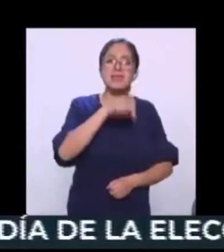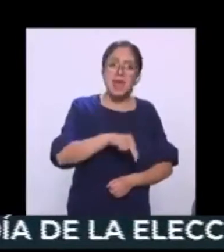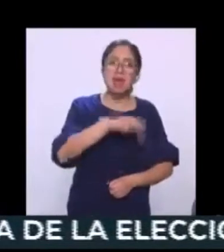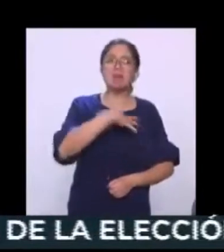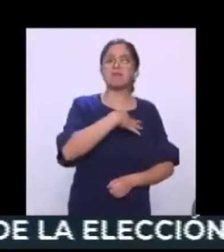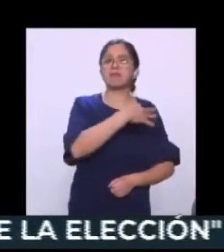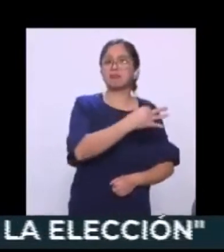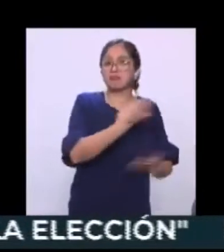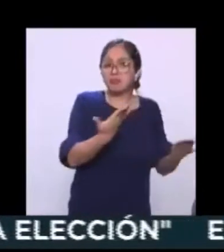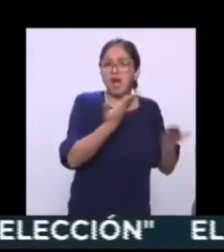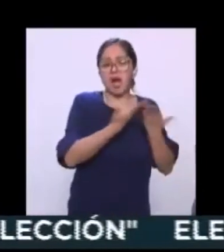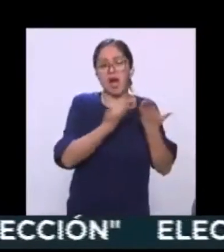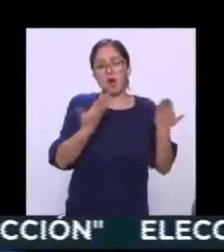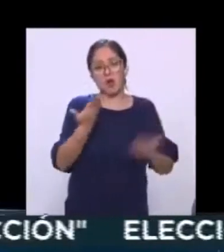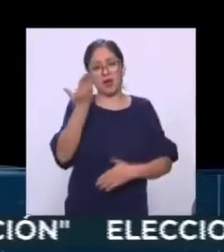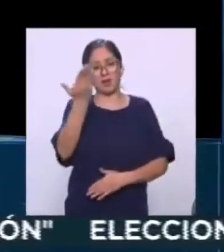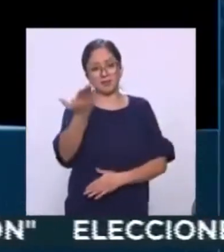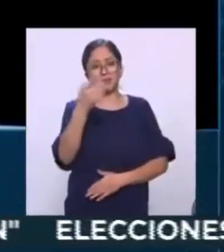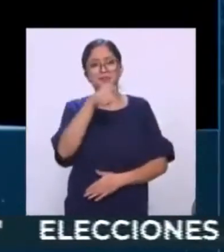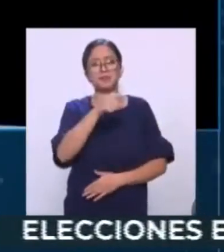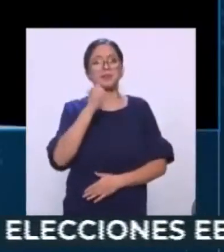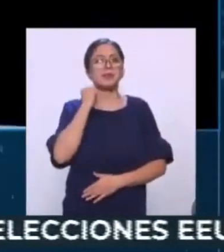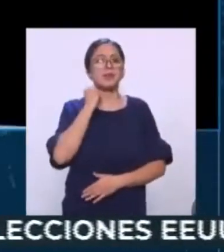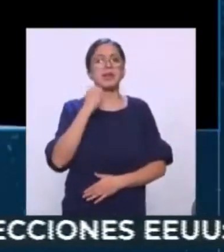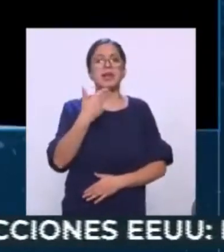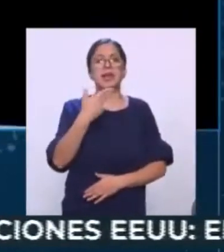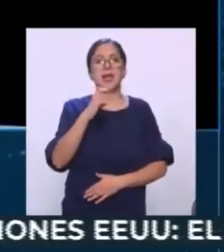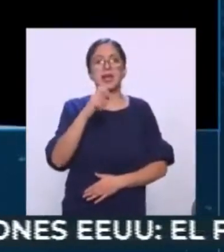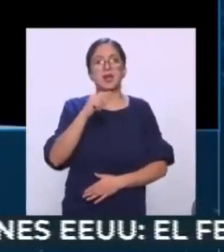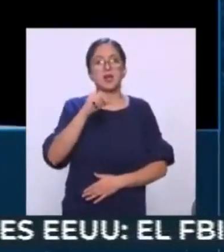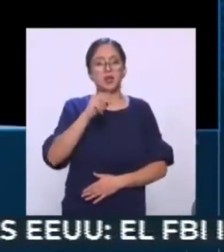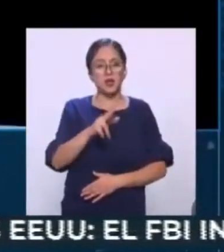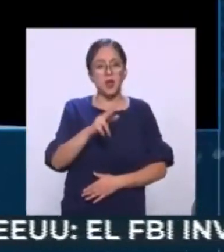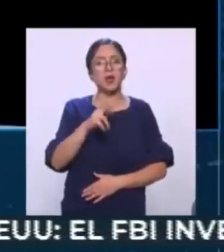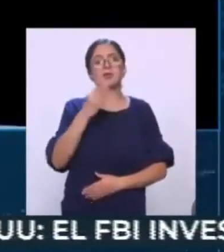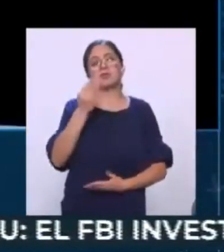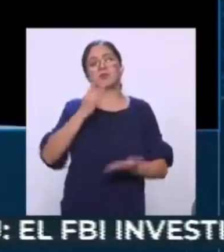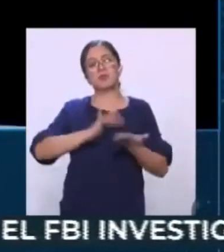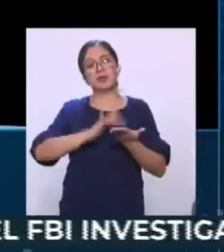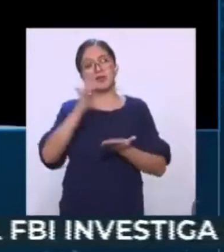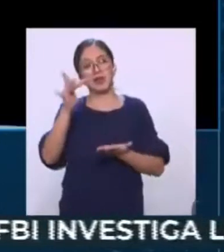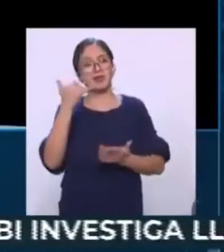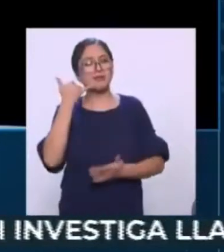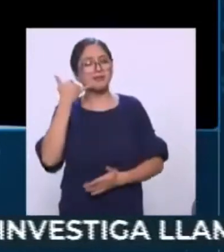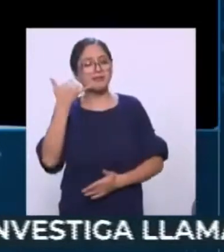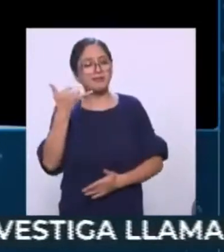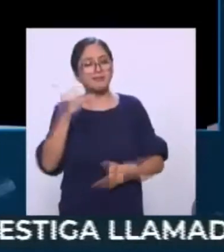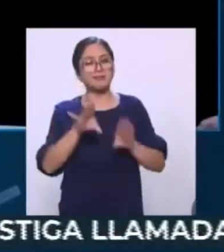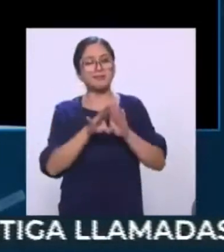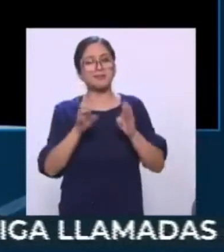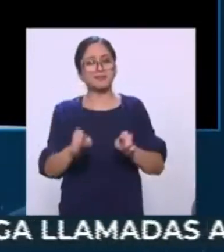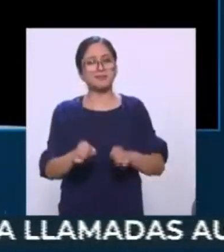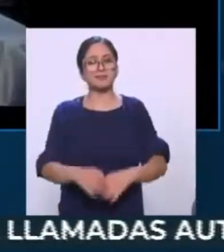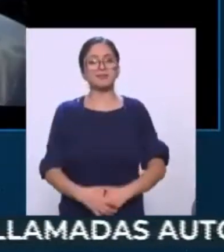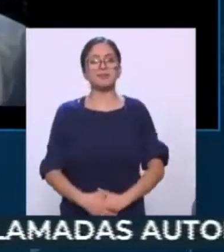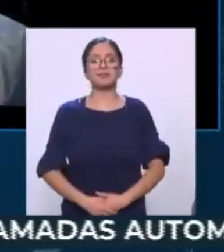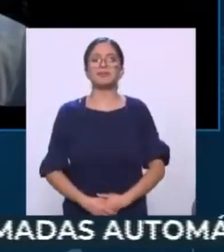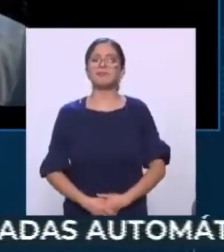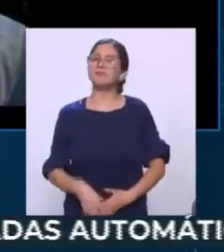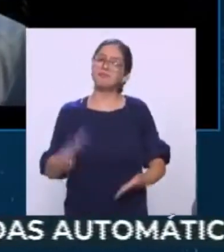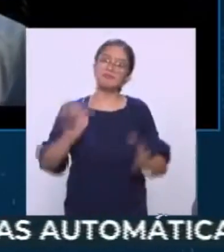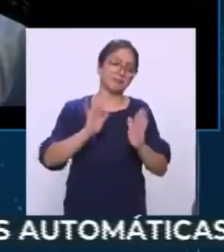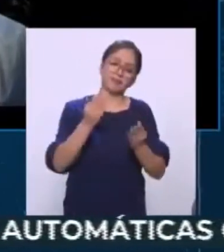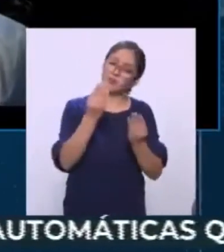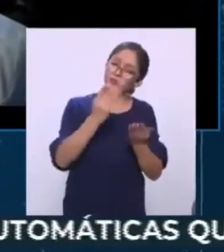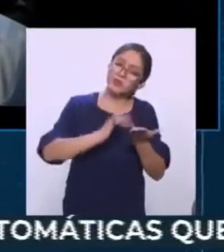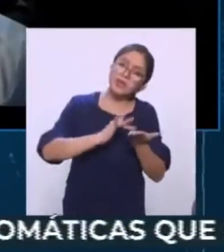Vasconcelos, a quien saludamos con muchísimo gusto. Héctor, muchas gracias por tomarnos la llamada. ¿Cómo estás? Al contrario, mucho gusto. Gracias